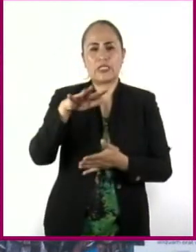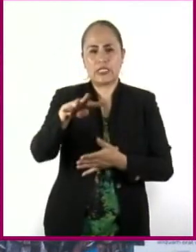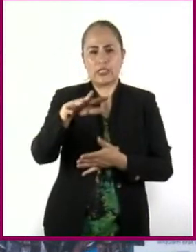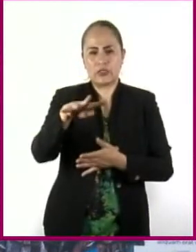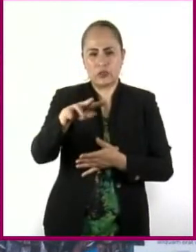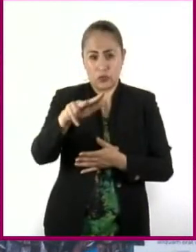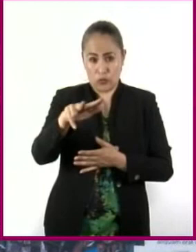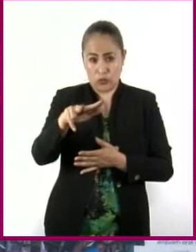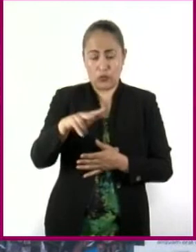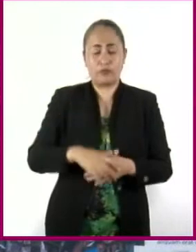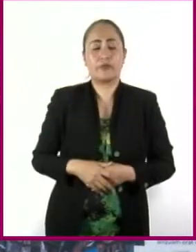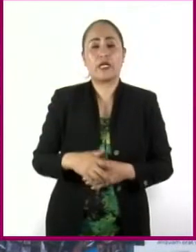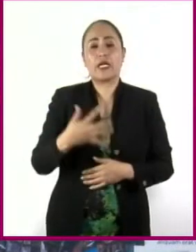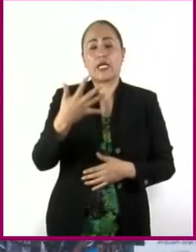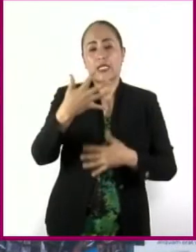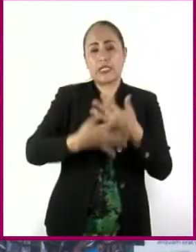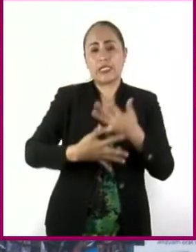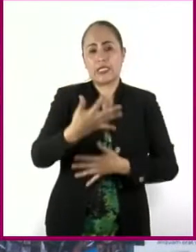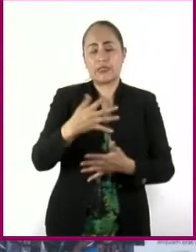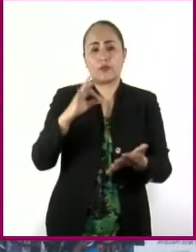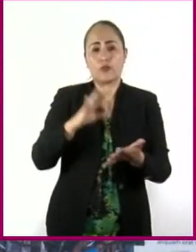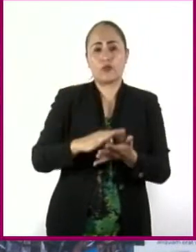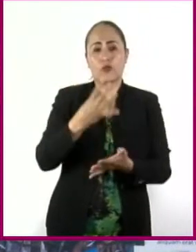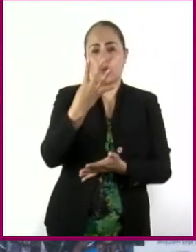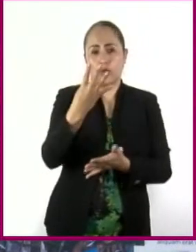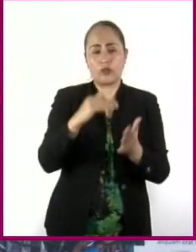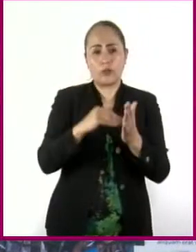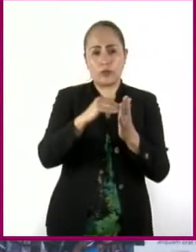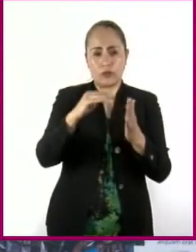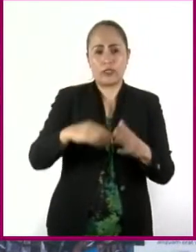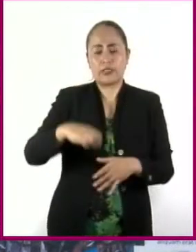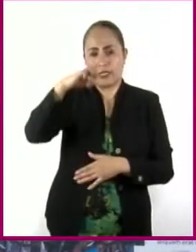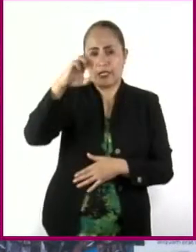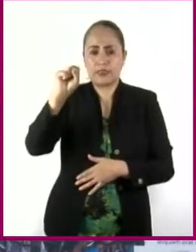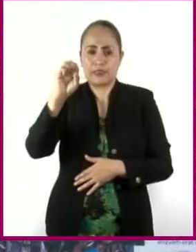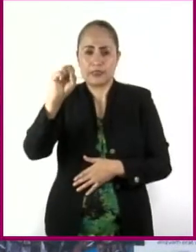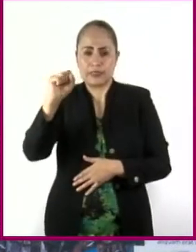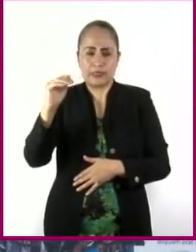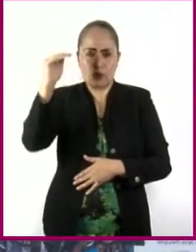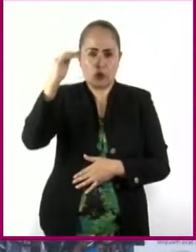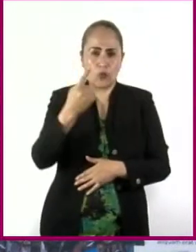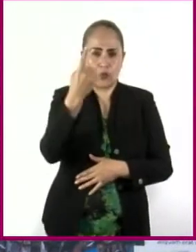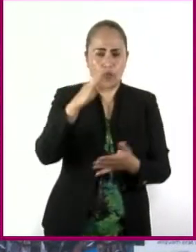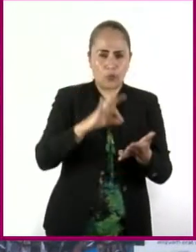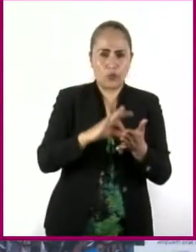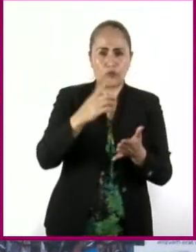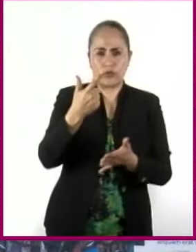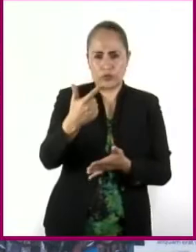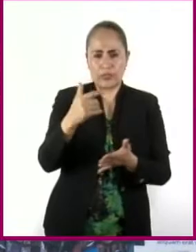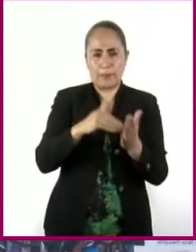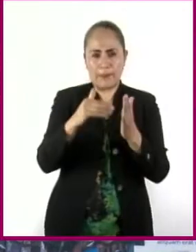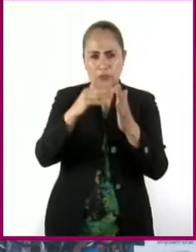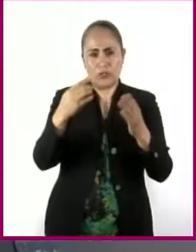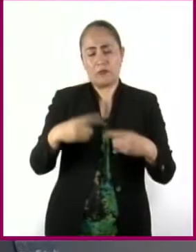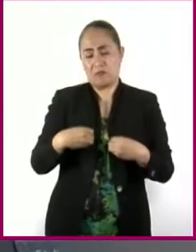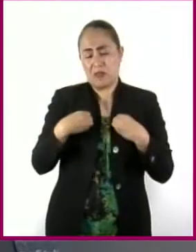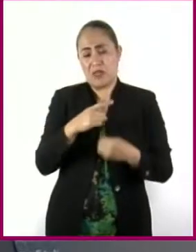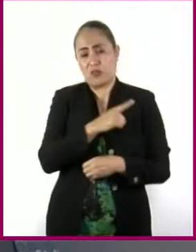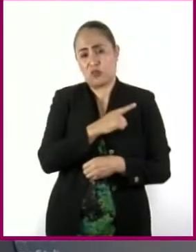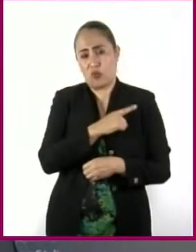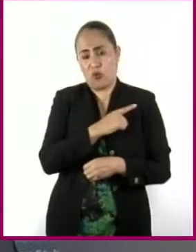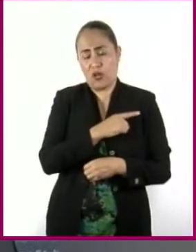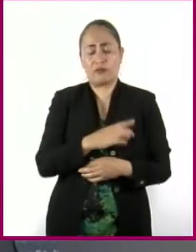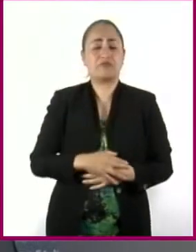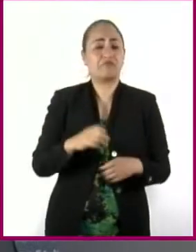de 15.4 millones de personas de 60 años o más, 1.7 millones viven solas. La